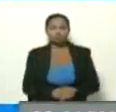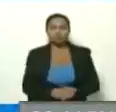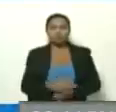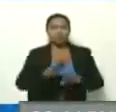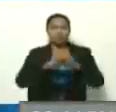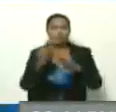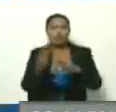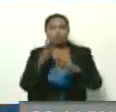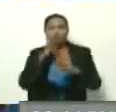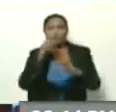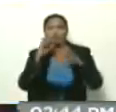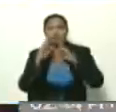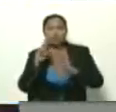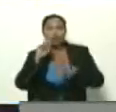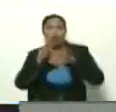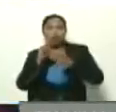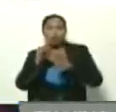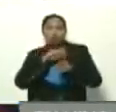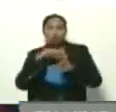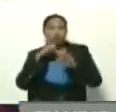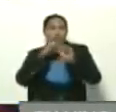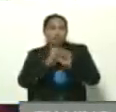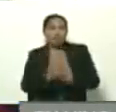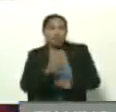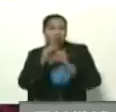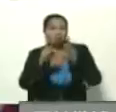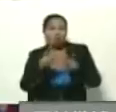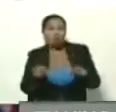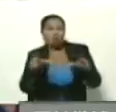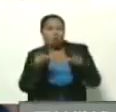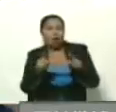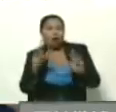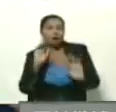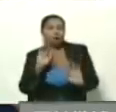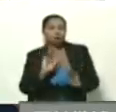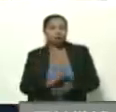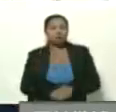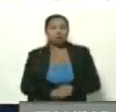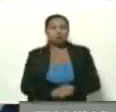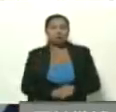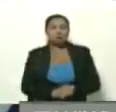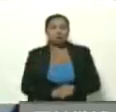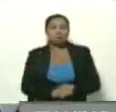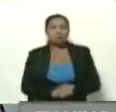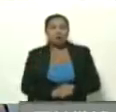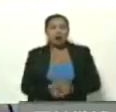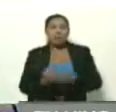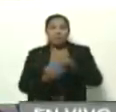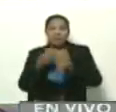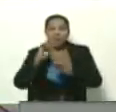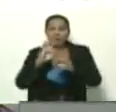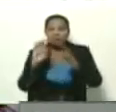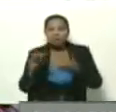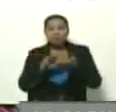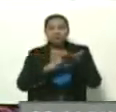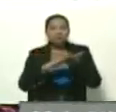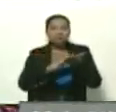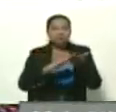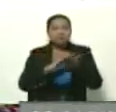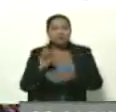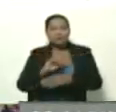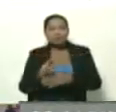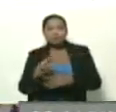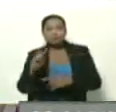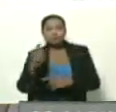tuvo los resultados que algunos podíamos esperar en algún sector, en algún sitio? Y en base a eso hacer las correcciones, eso por un